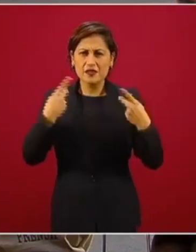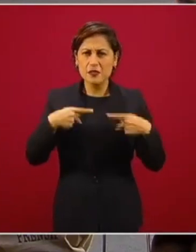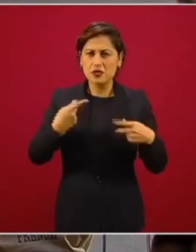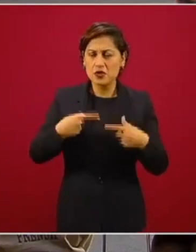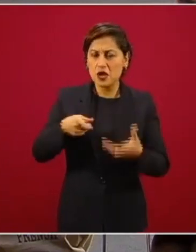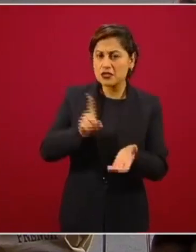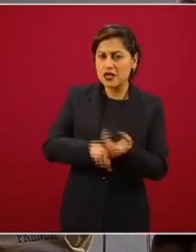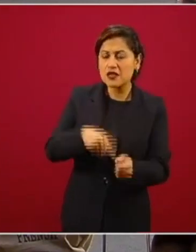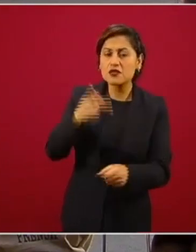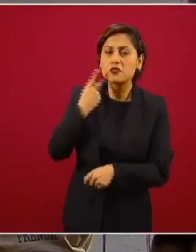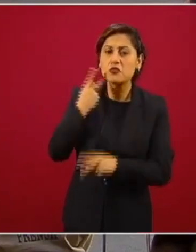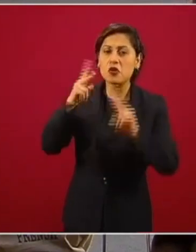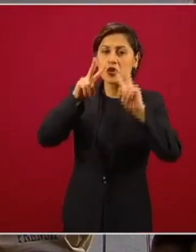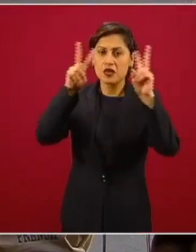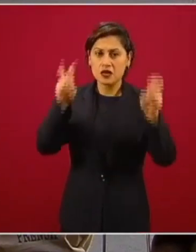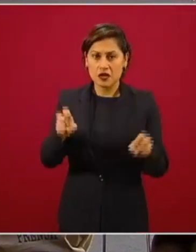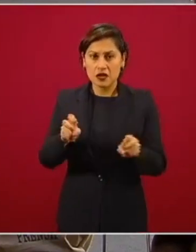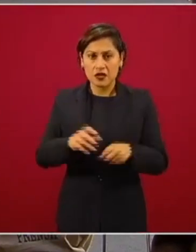investigadores,